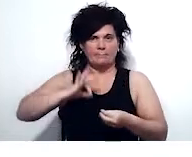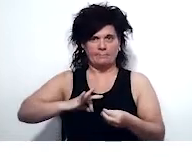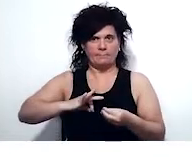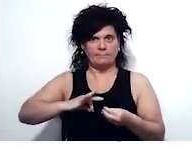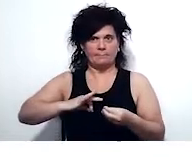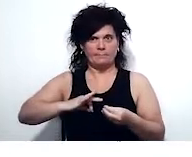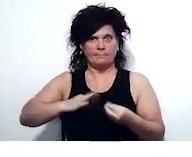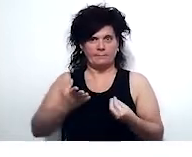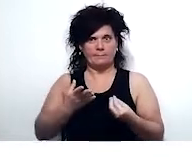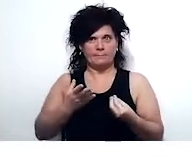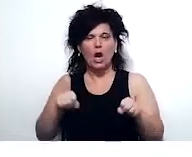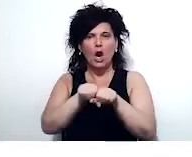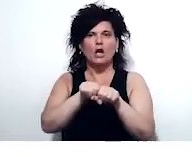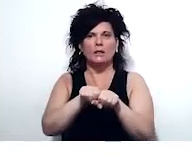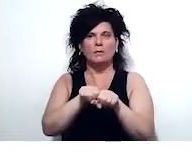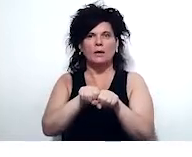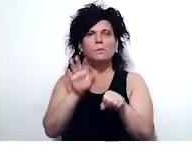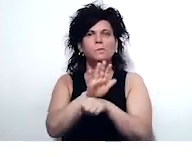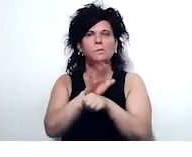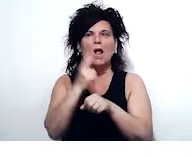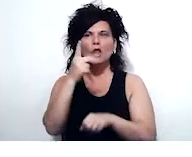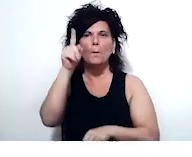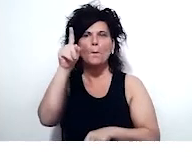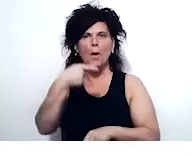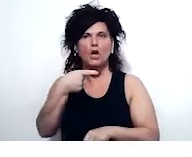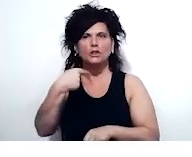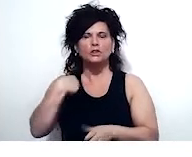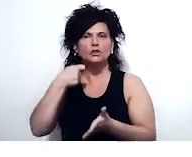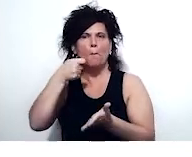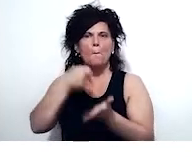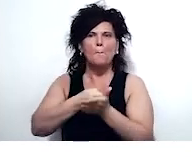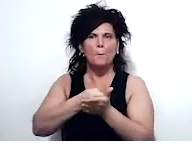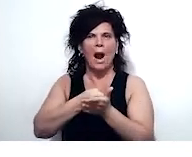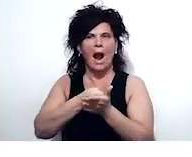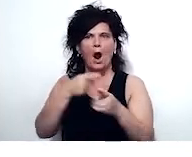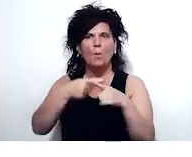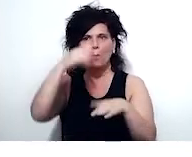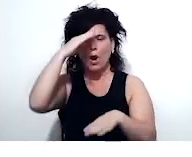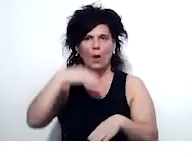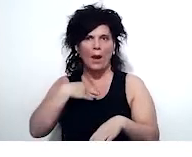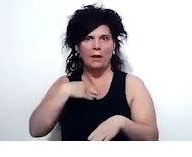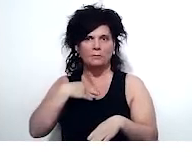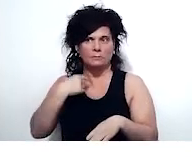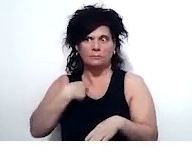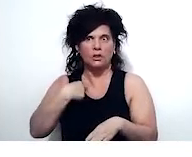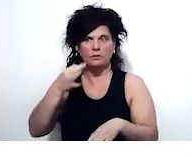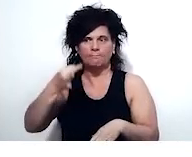no me debería representar más del 2% de mis gastos mensuales, de mis